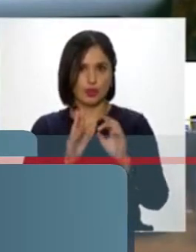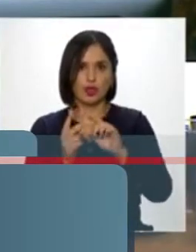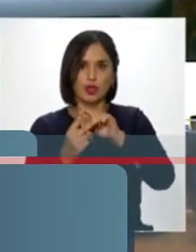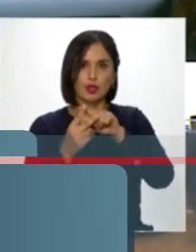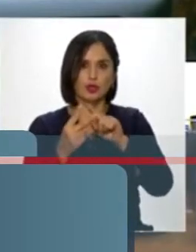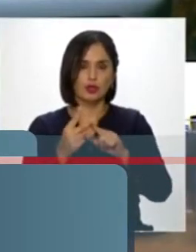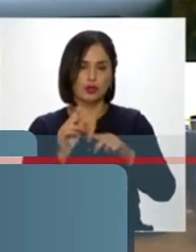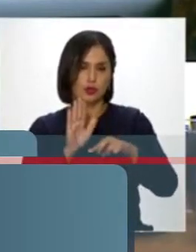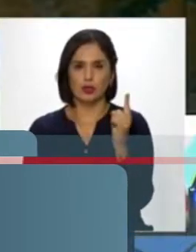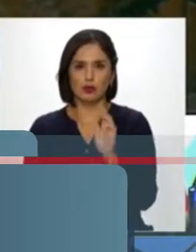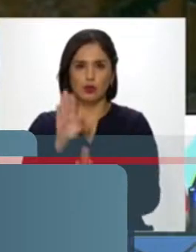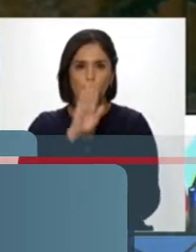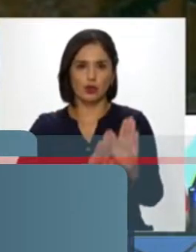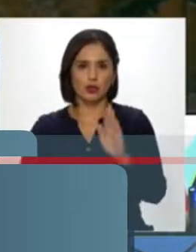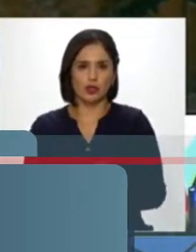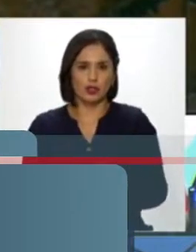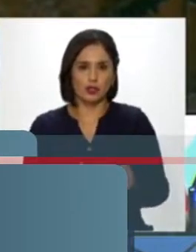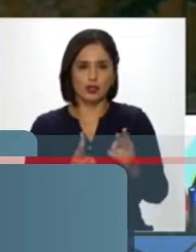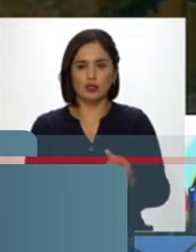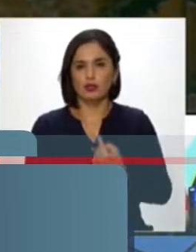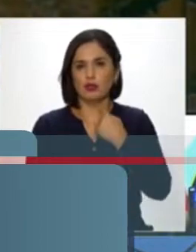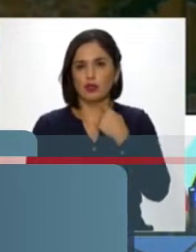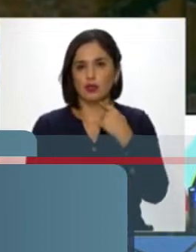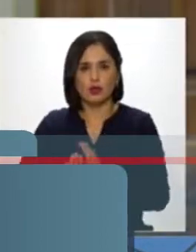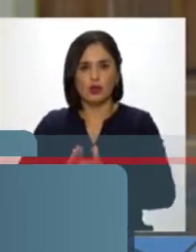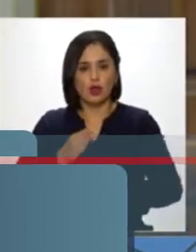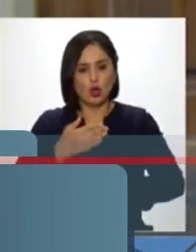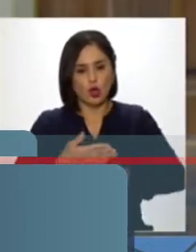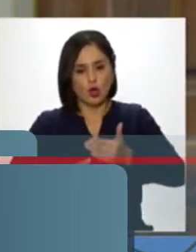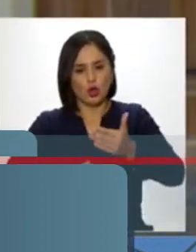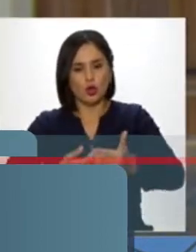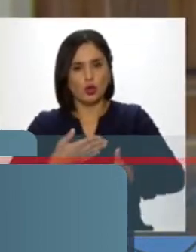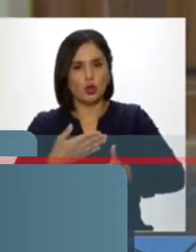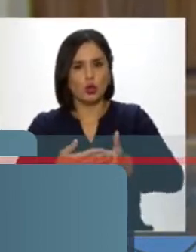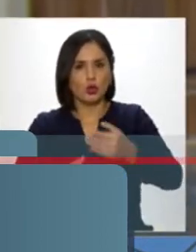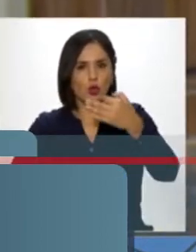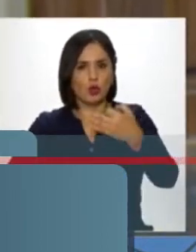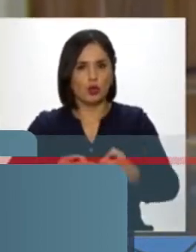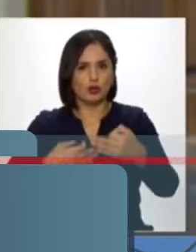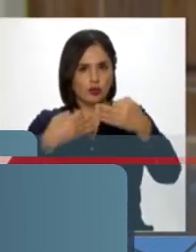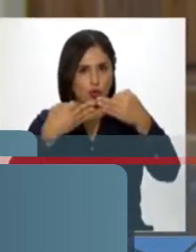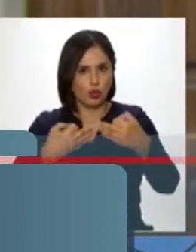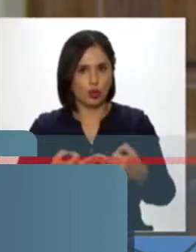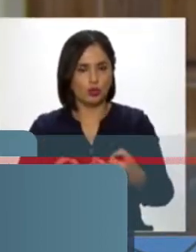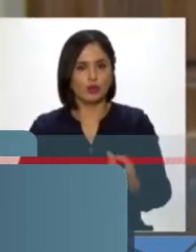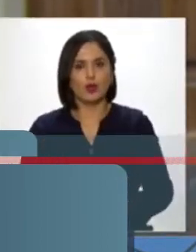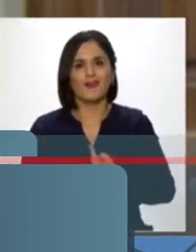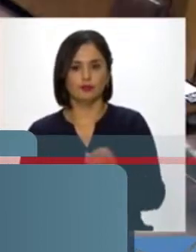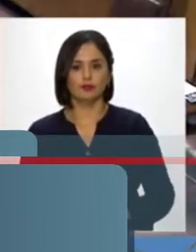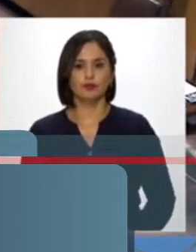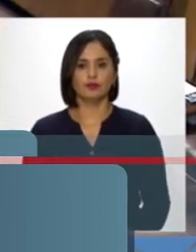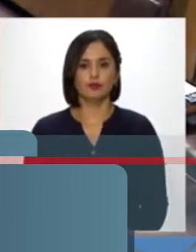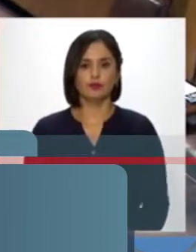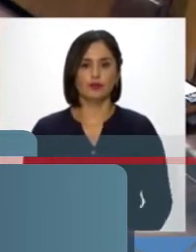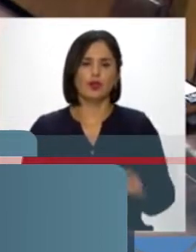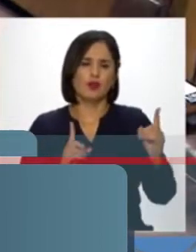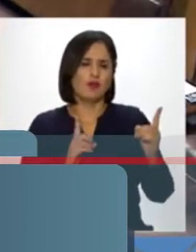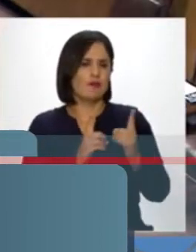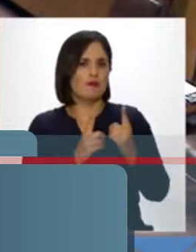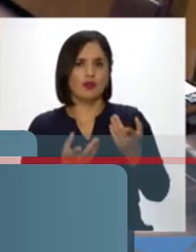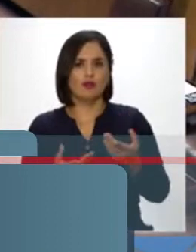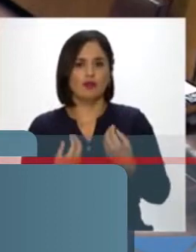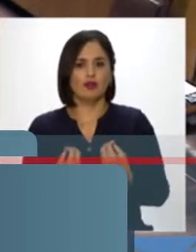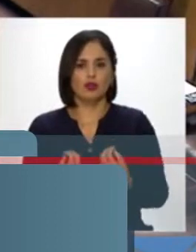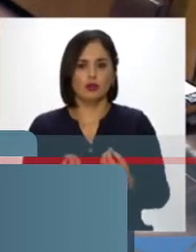constitucional la iniciativa busca modificar diversos cuerpos legales y contar con un estatuto de garantías procesales para robustecer la